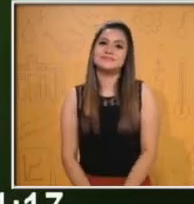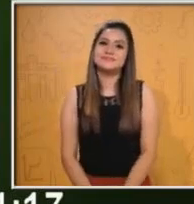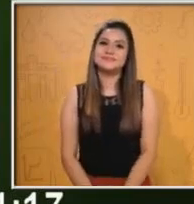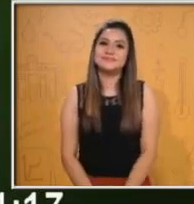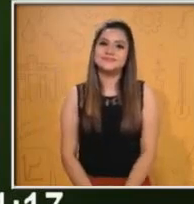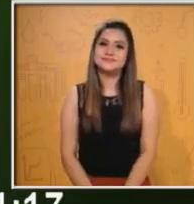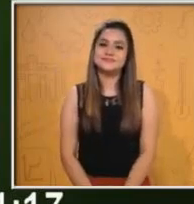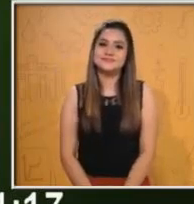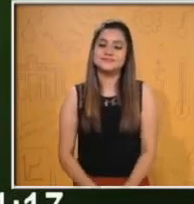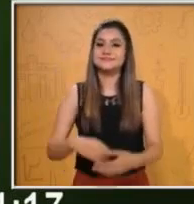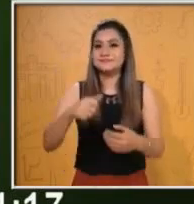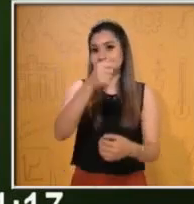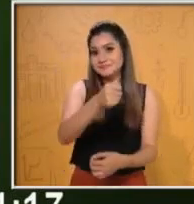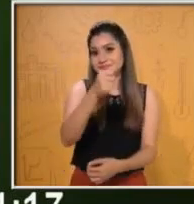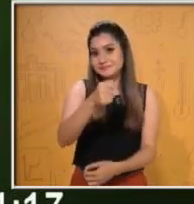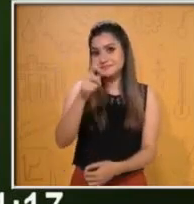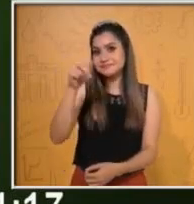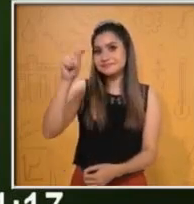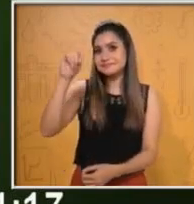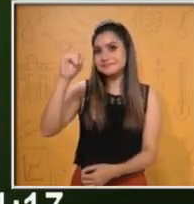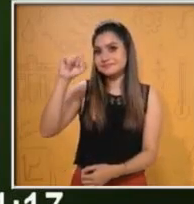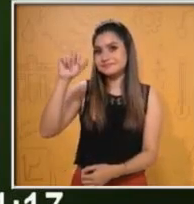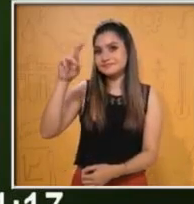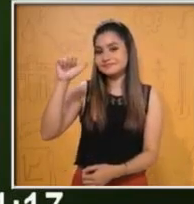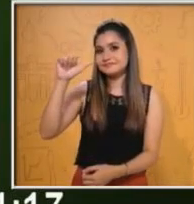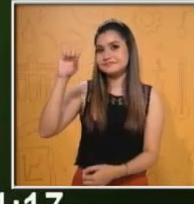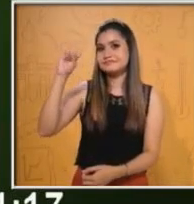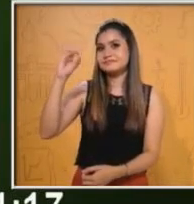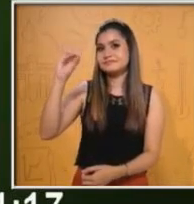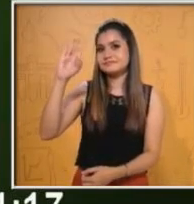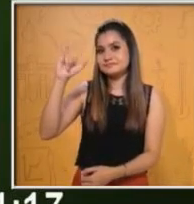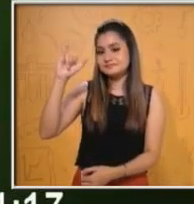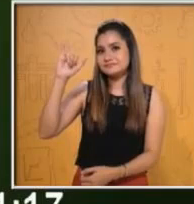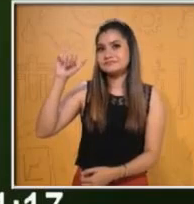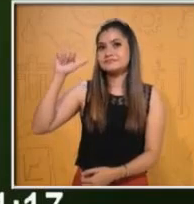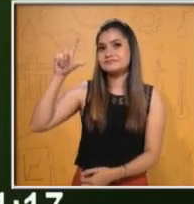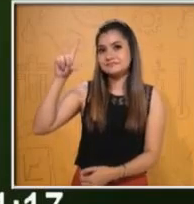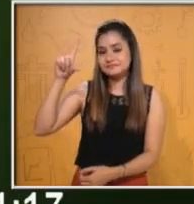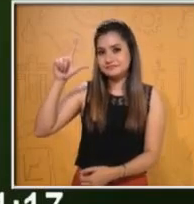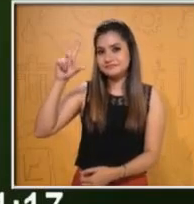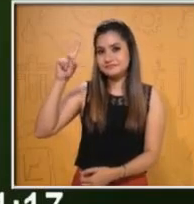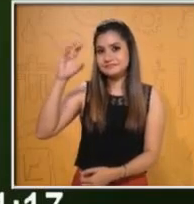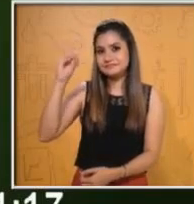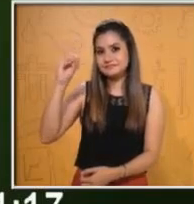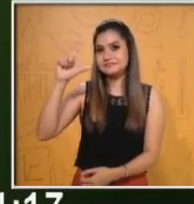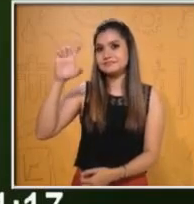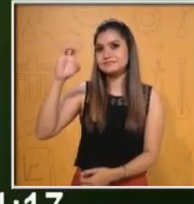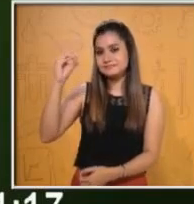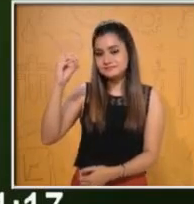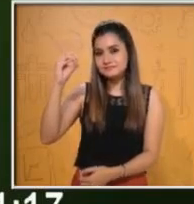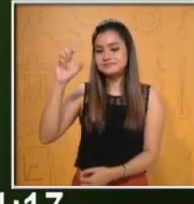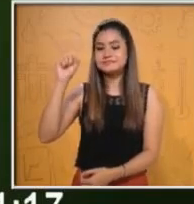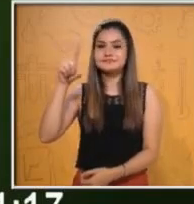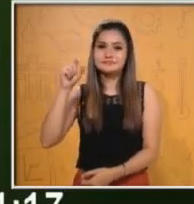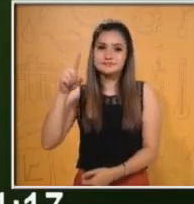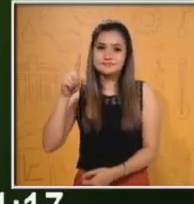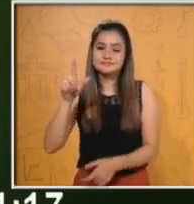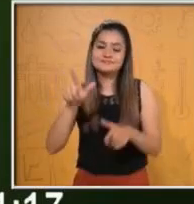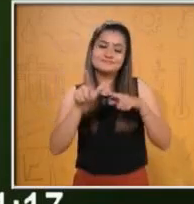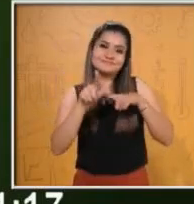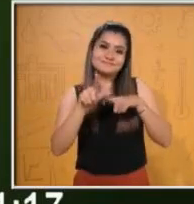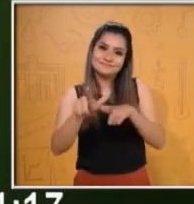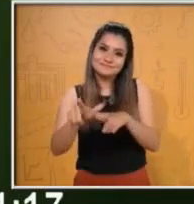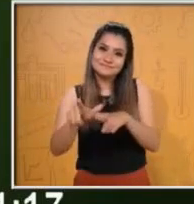¿verdad? También un saludo para Tiara, Sofi, Aldo, Levi, Leo, y bueno, pues a seguir